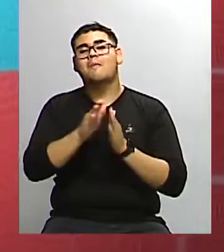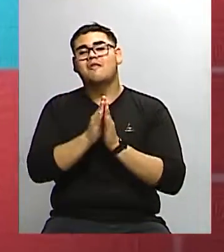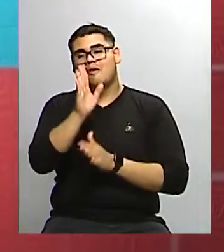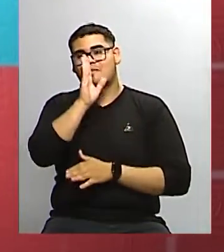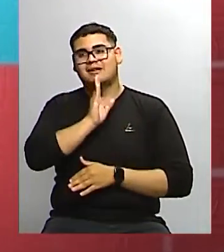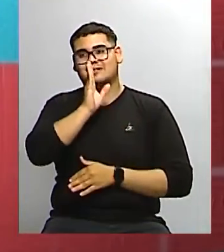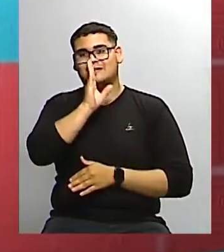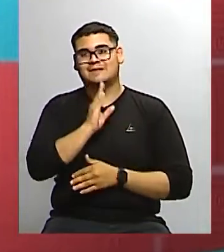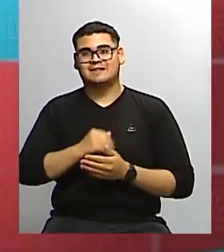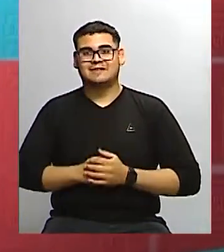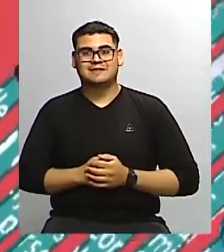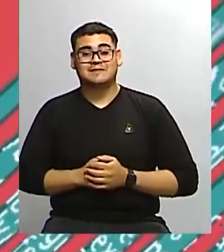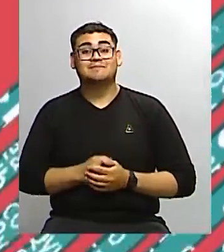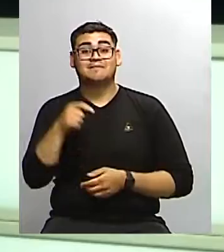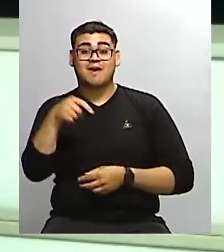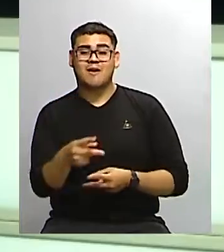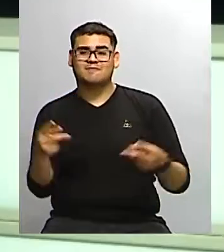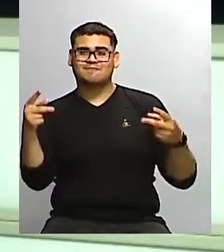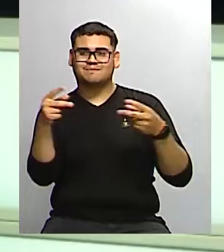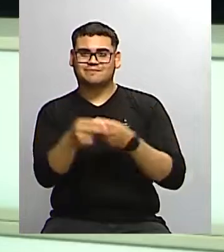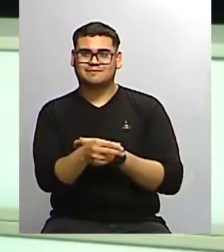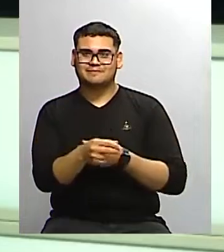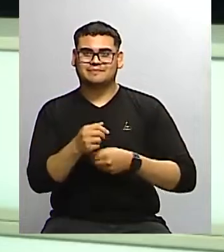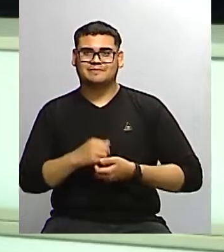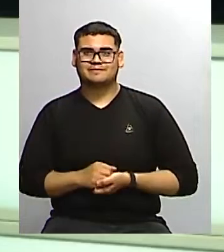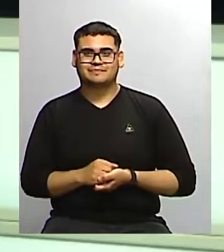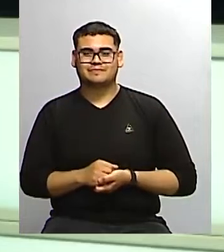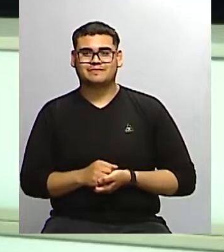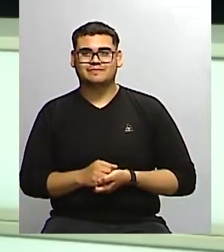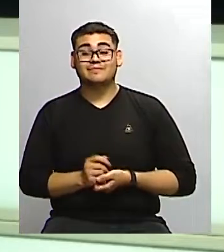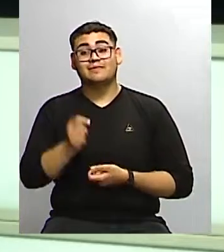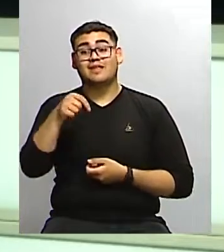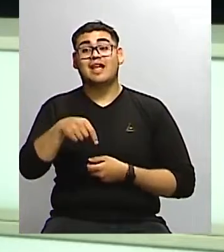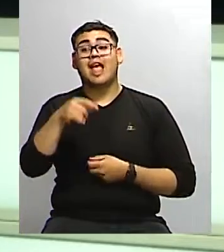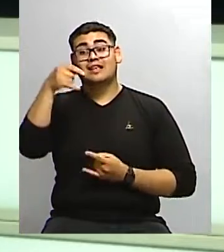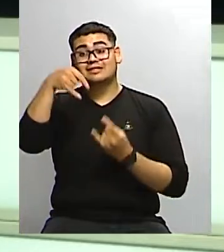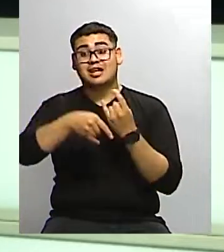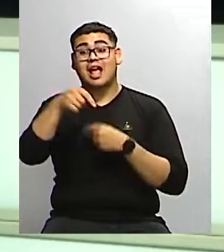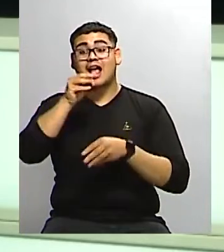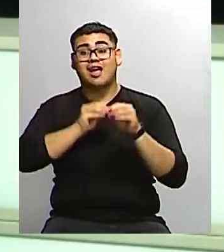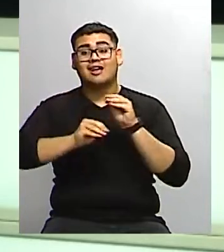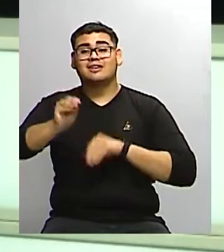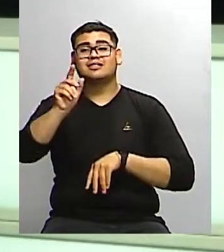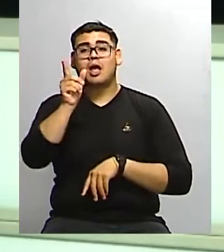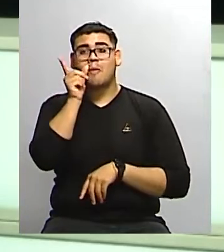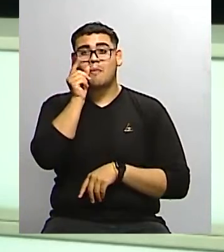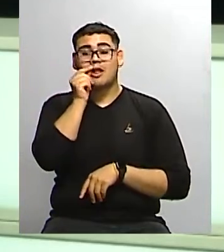entonces. Sí, cómo no. Nos vamos a una pausa entonces, nos vamos al corte aquí en Señalú, estamos en Chat Político